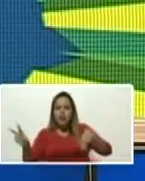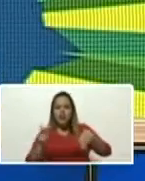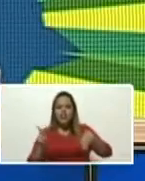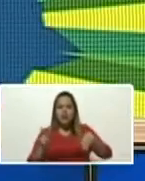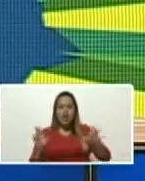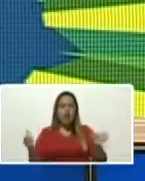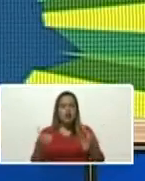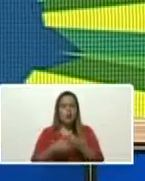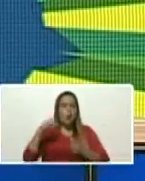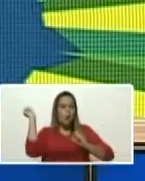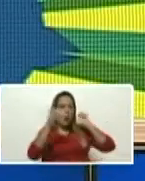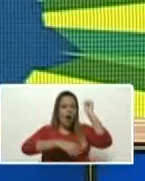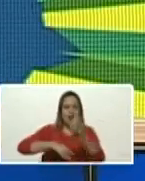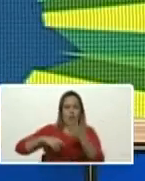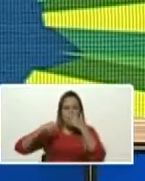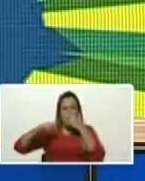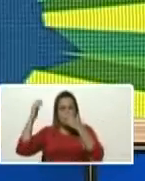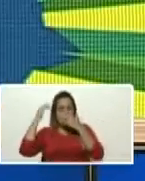guarimbas,